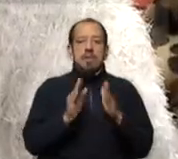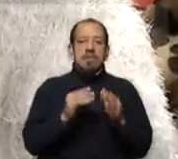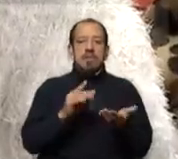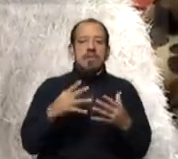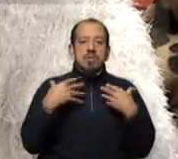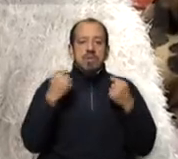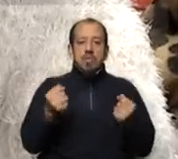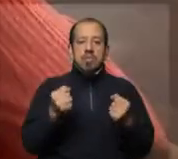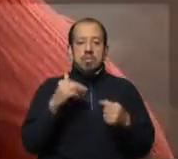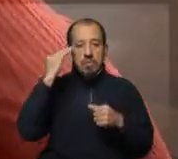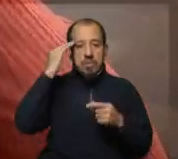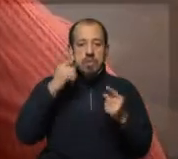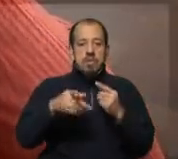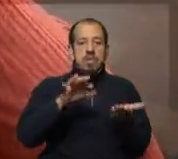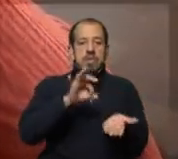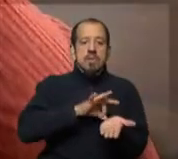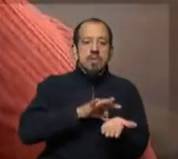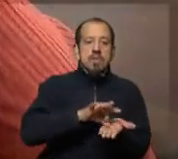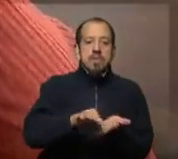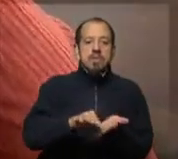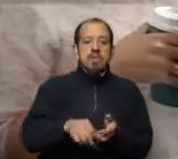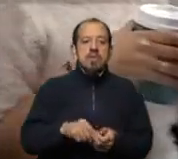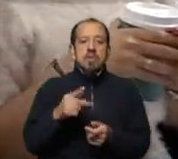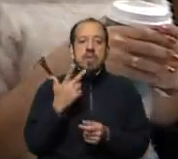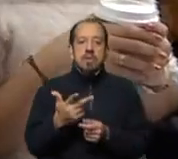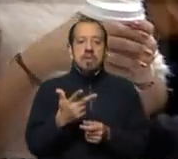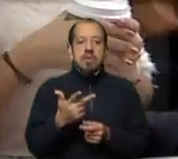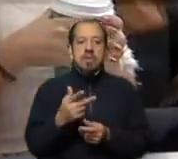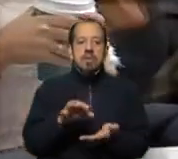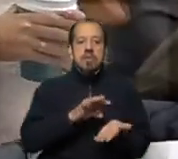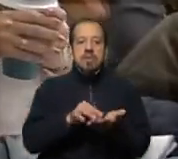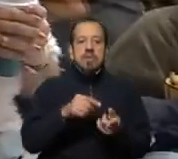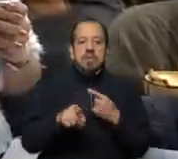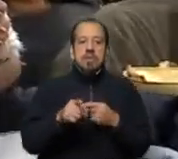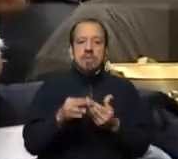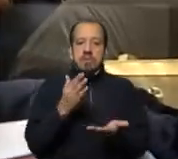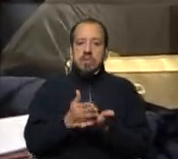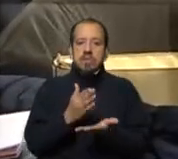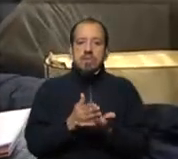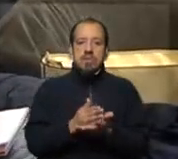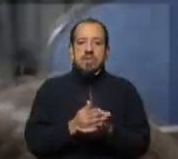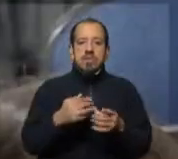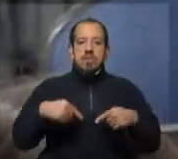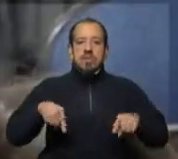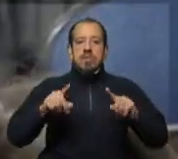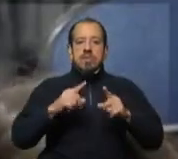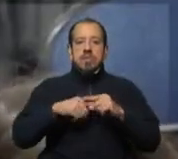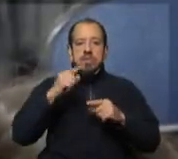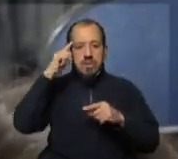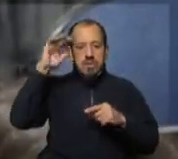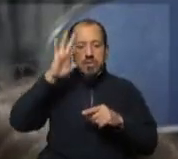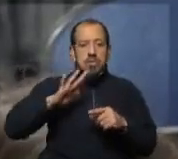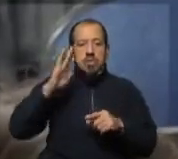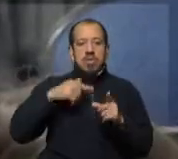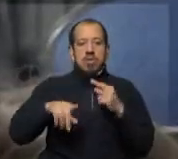salud mental. En este servicio se ofrecen tres tipos de prestaciones: consulta de asesoramiento, orientación psicológica y